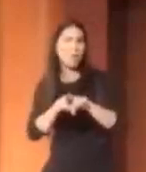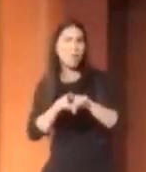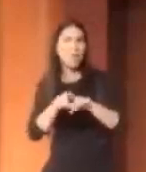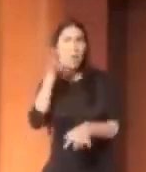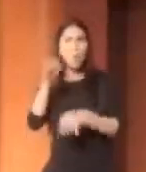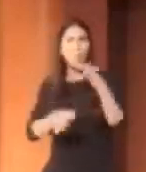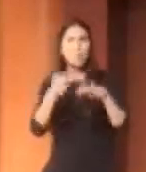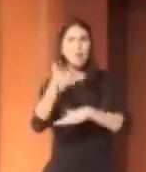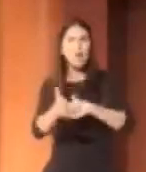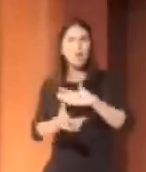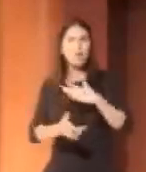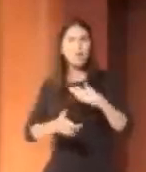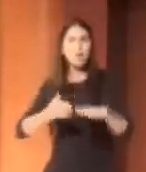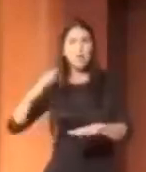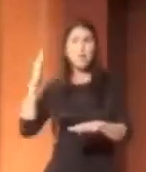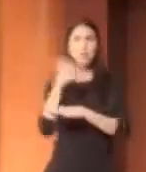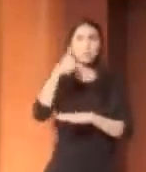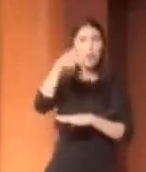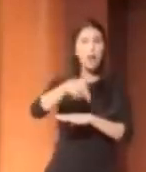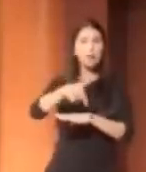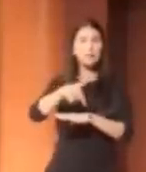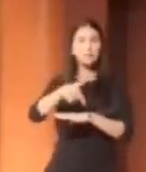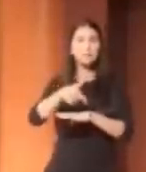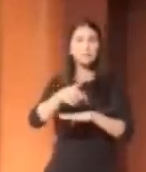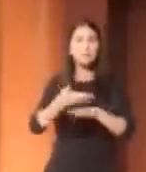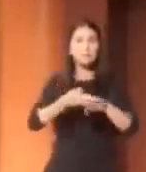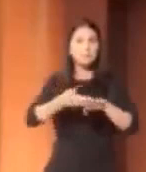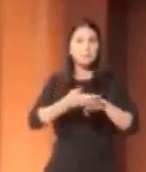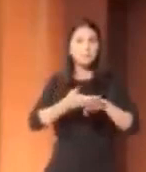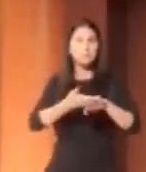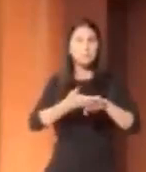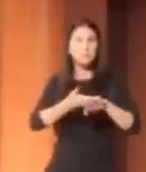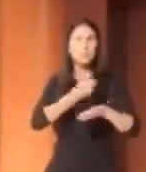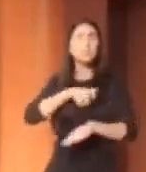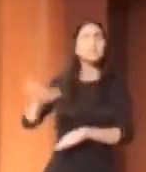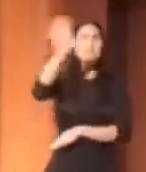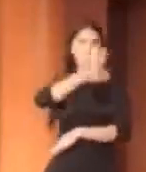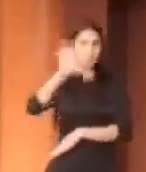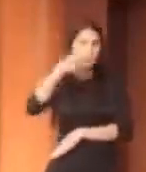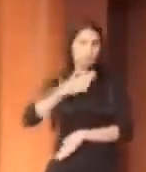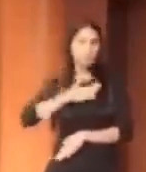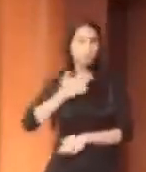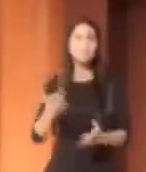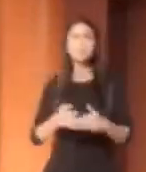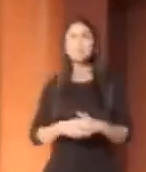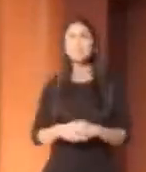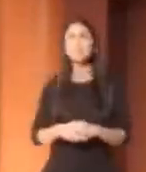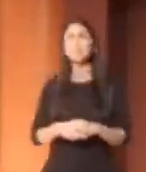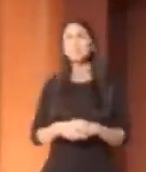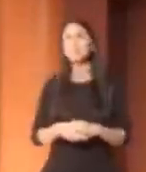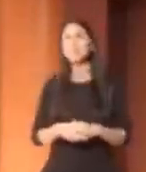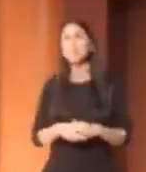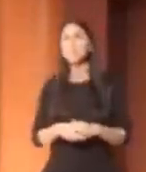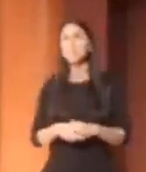judicial al poder legislativo en este país, controlando el ala derecha del Tribunal Constitucional, impidiendo, a ver